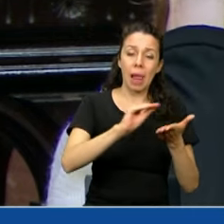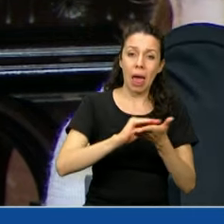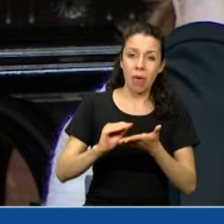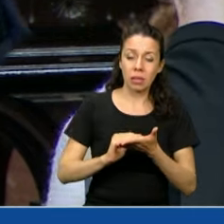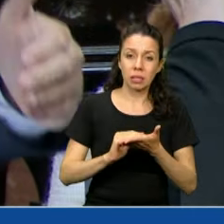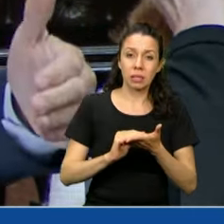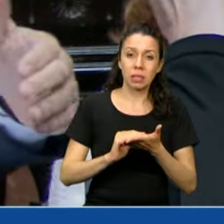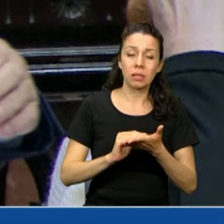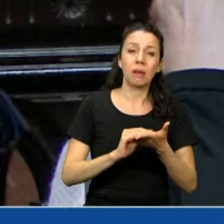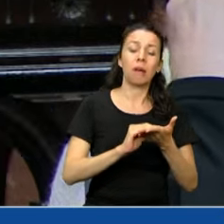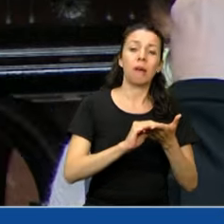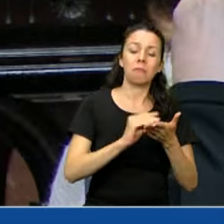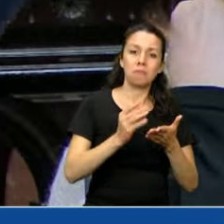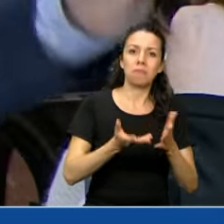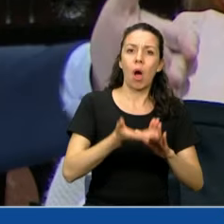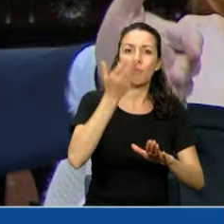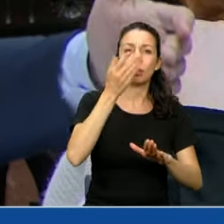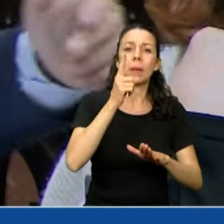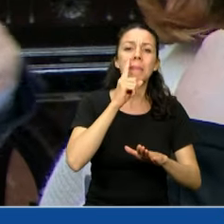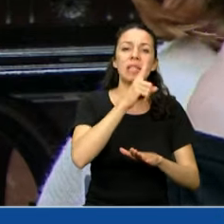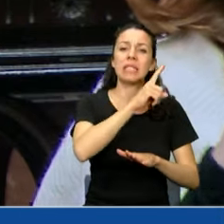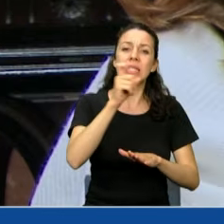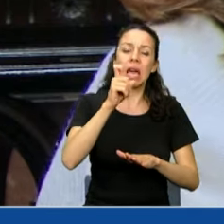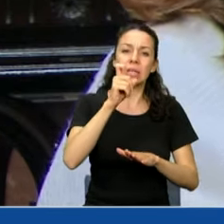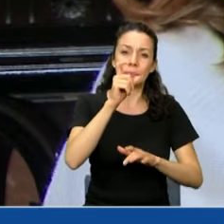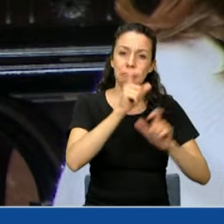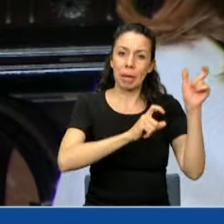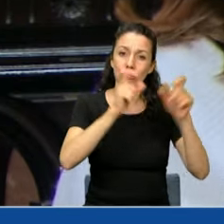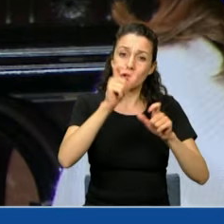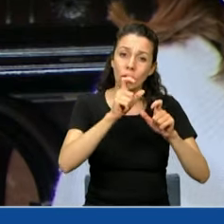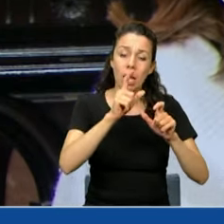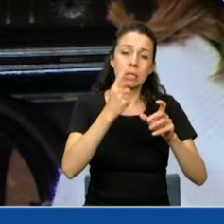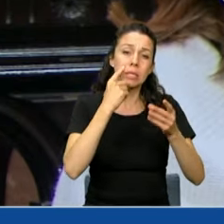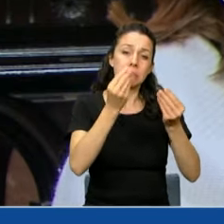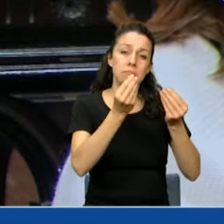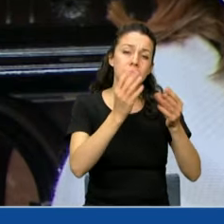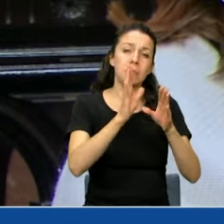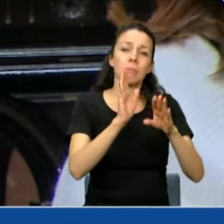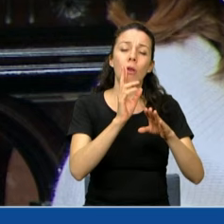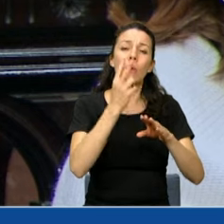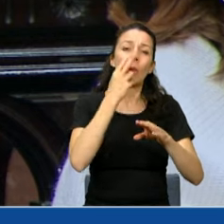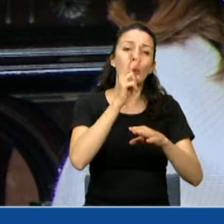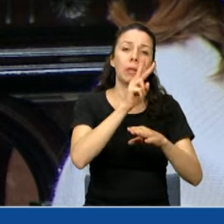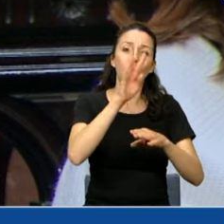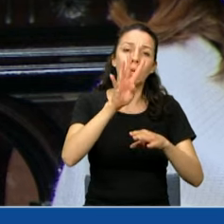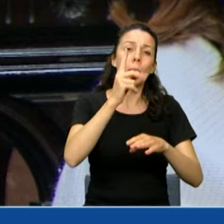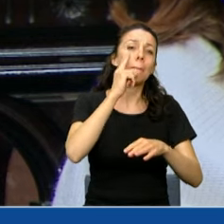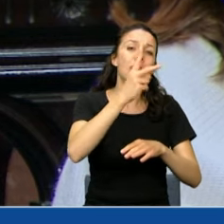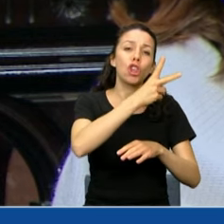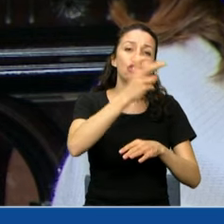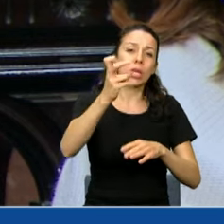a 100 personas y prevé para el 2024 más de 100